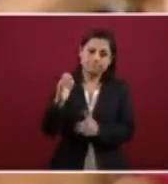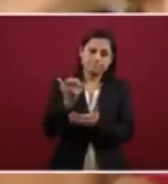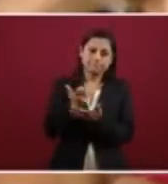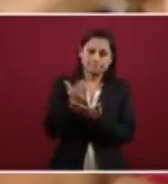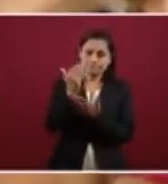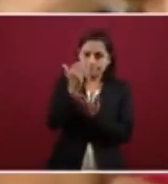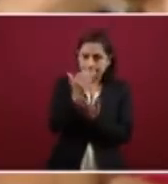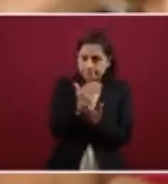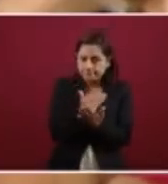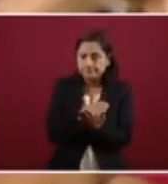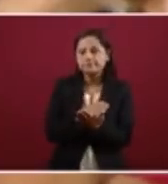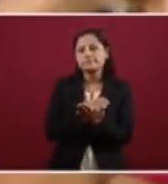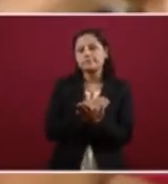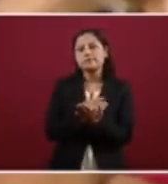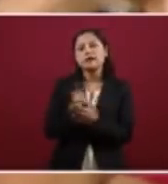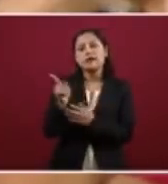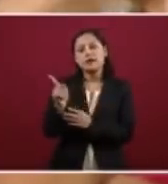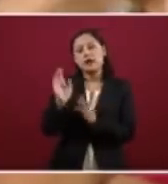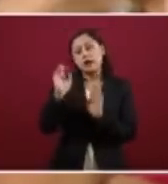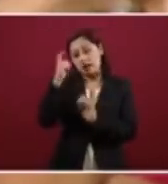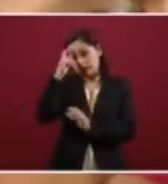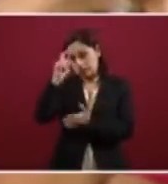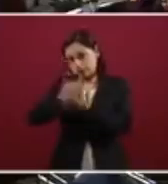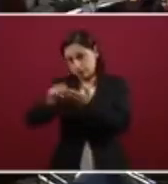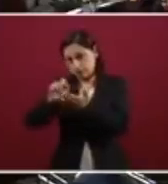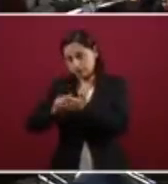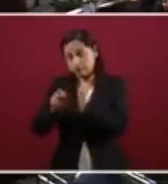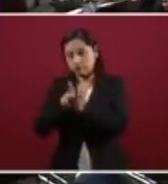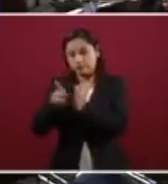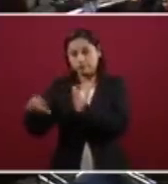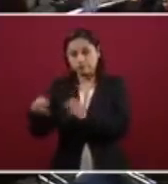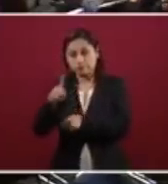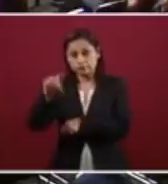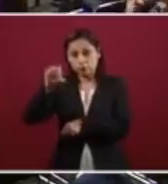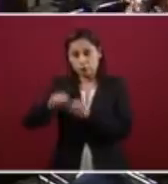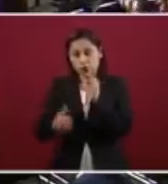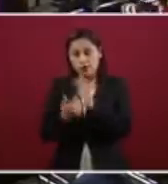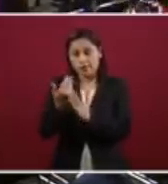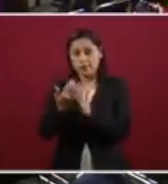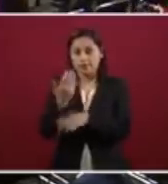Jorge Castañeda en el periódico New York Times esta mañana.